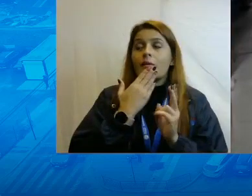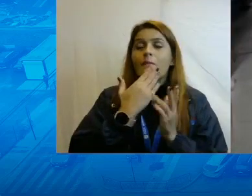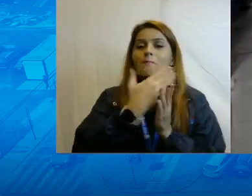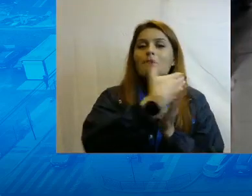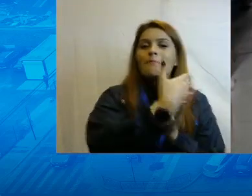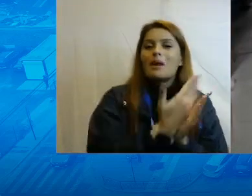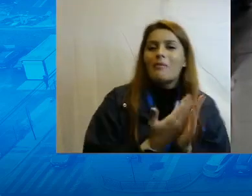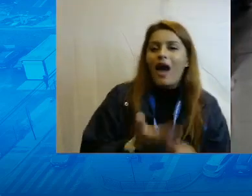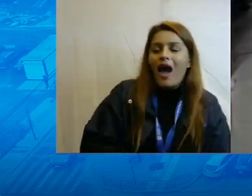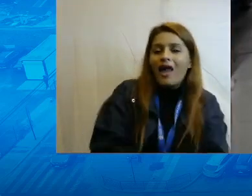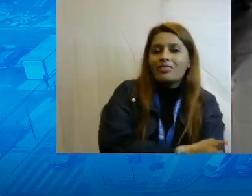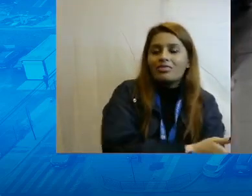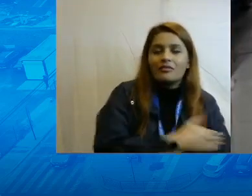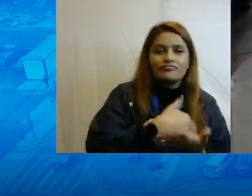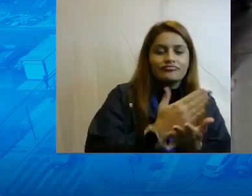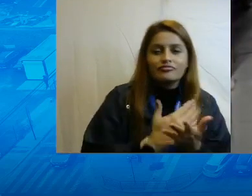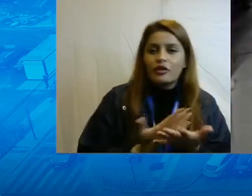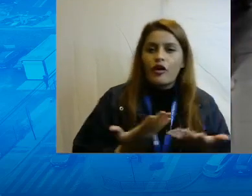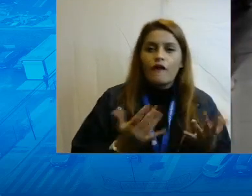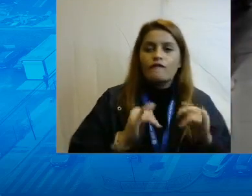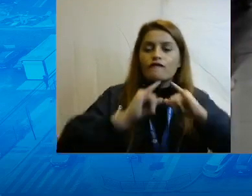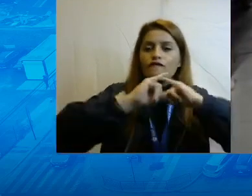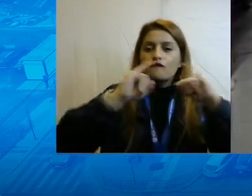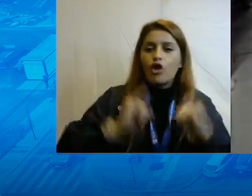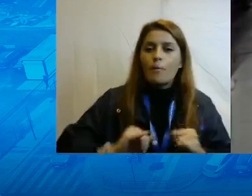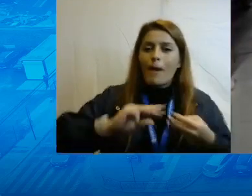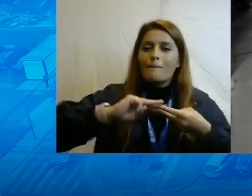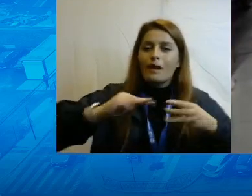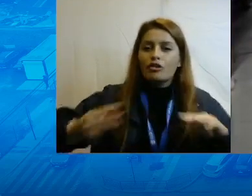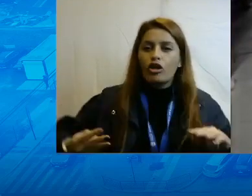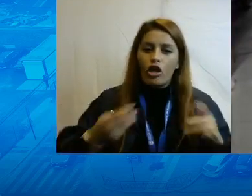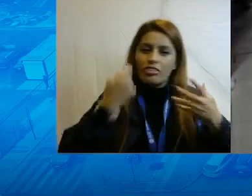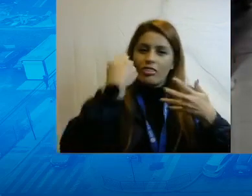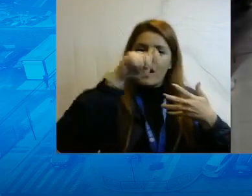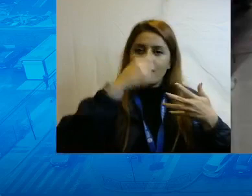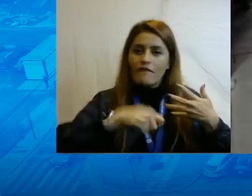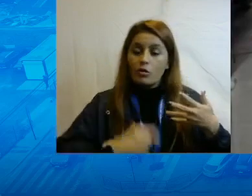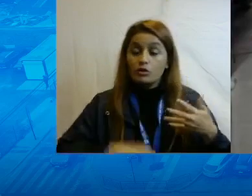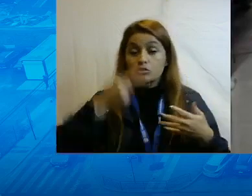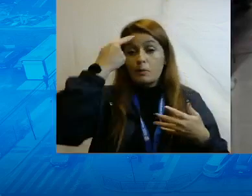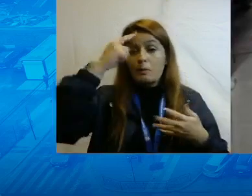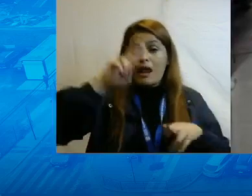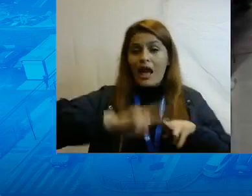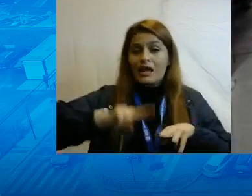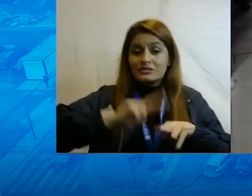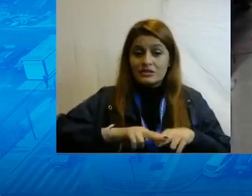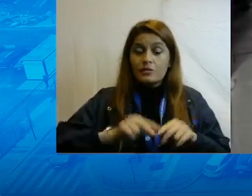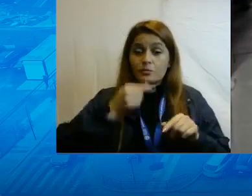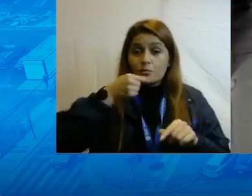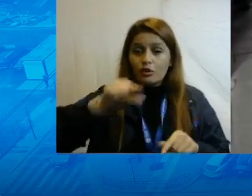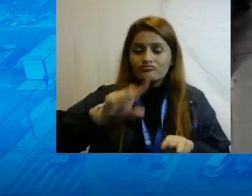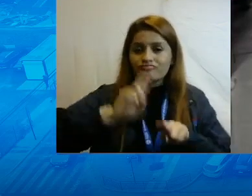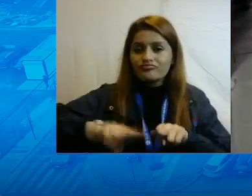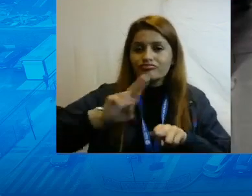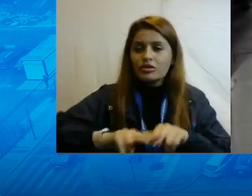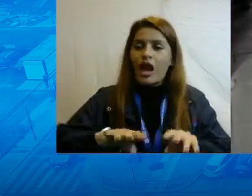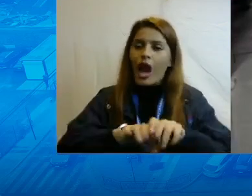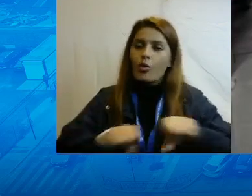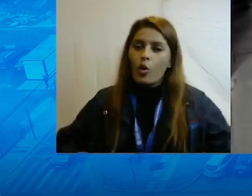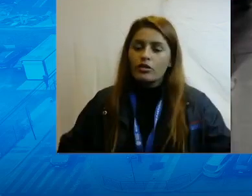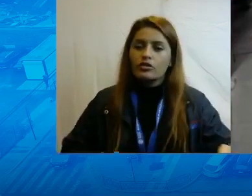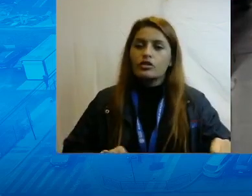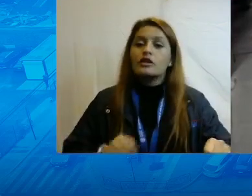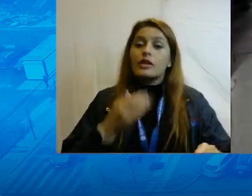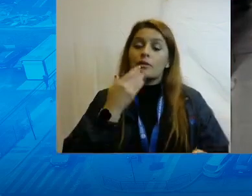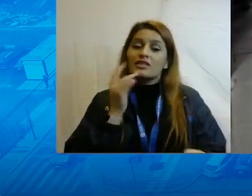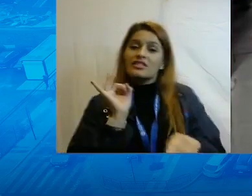preparar el método de evaluación para hacer también estos procesos más óptimos respecto a la elaboración de los convenios y